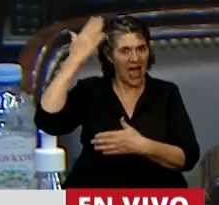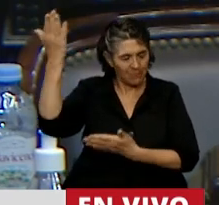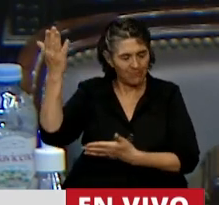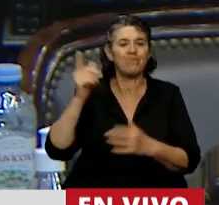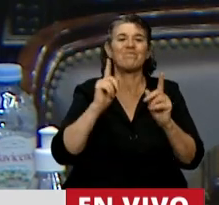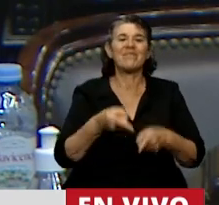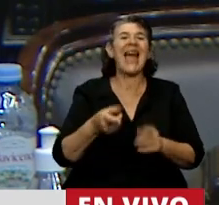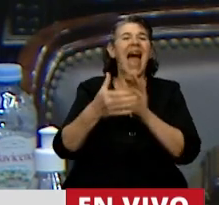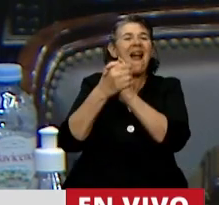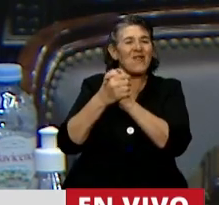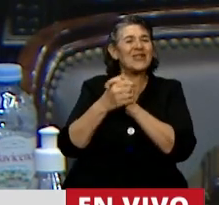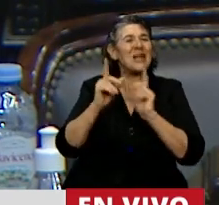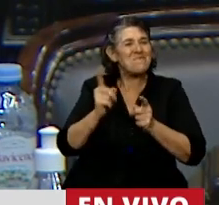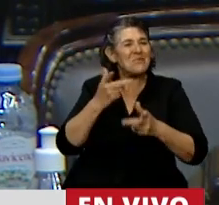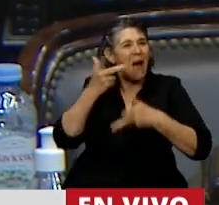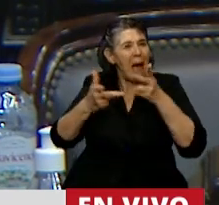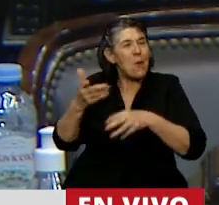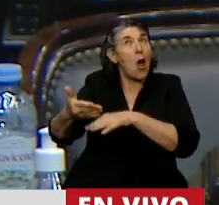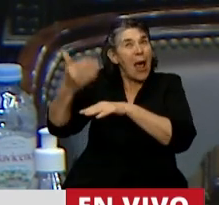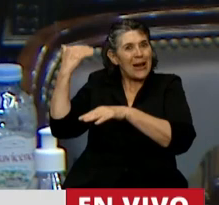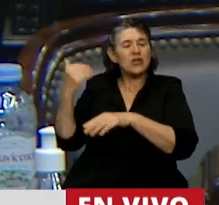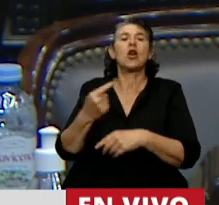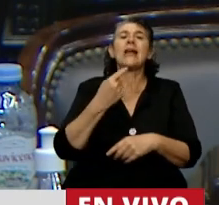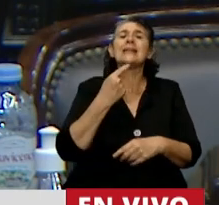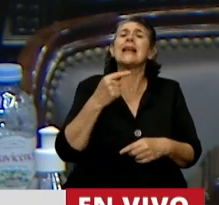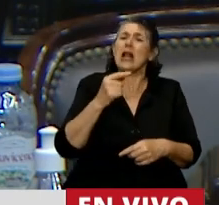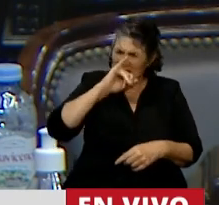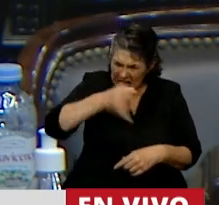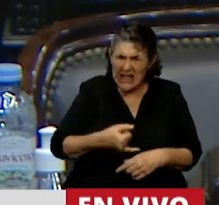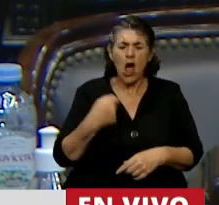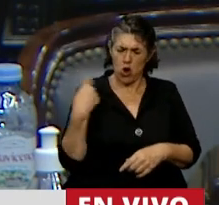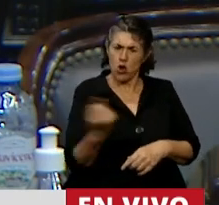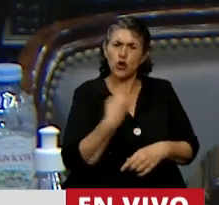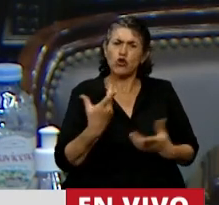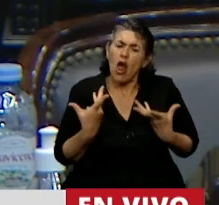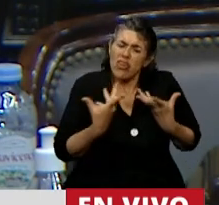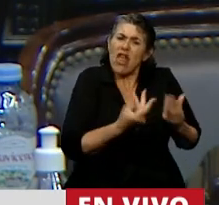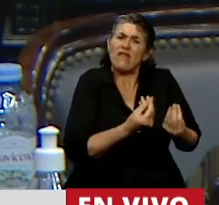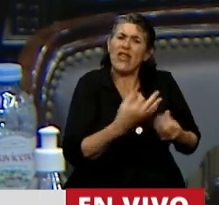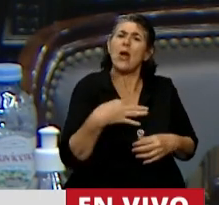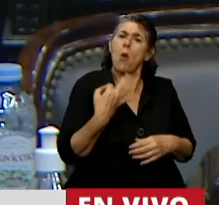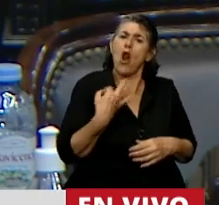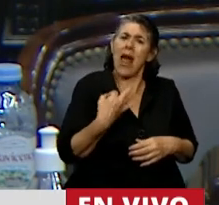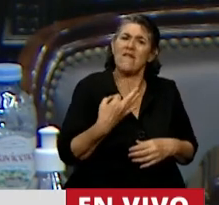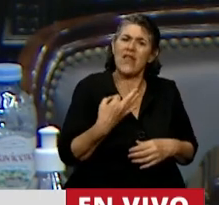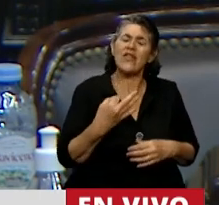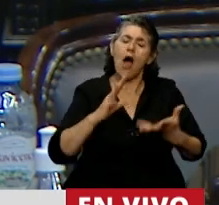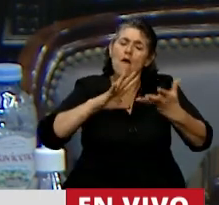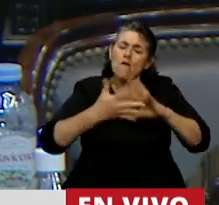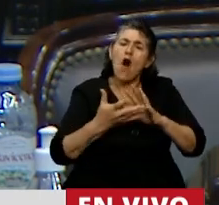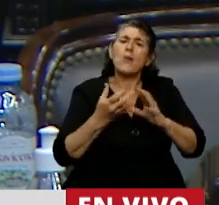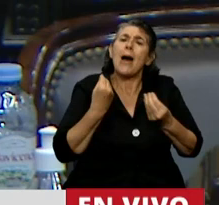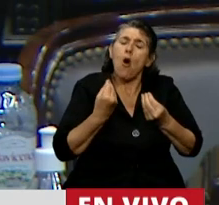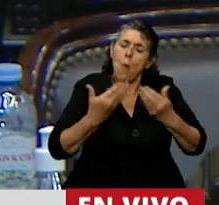su intervención diciendo: estamos defendiendo la vida y estamos trabajando de la manera más importante, que es la única